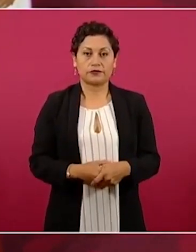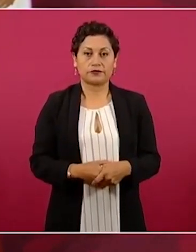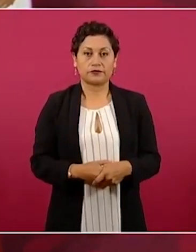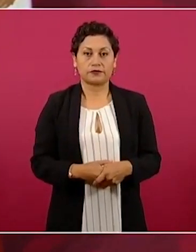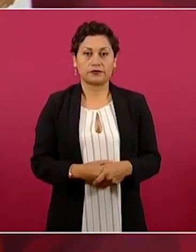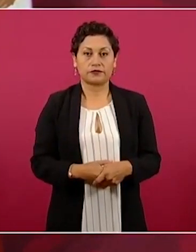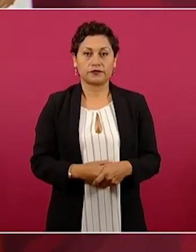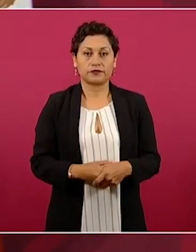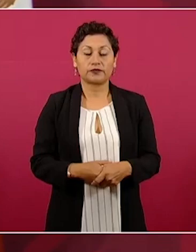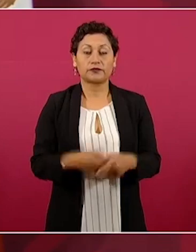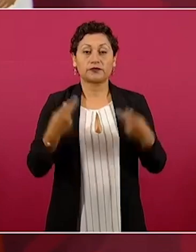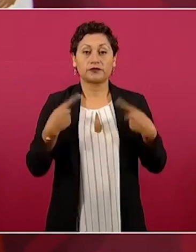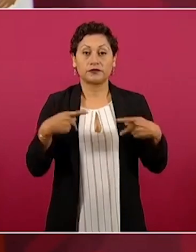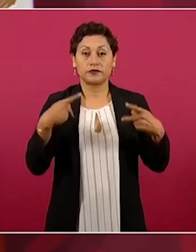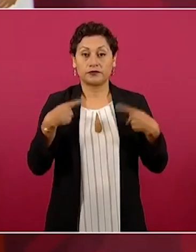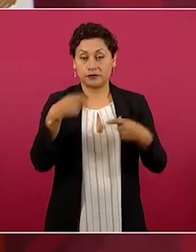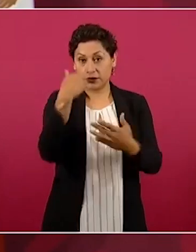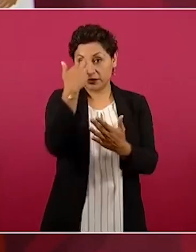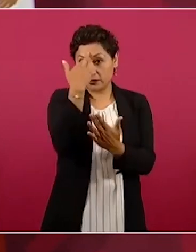Los delincuentes